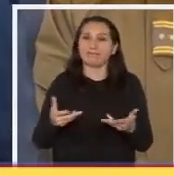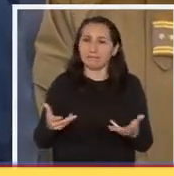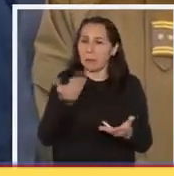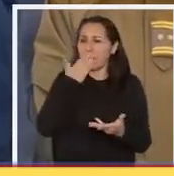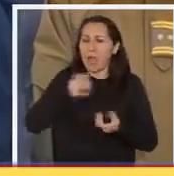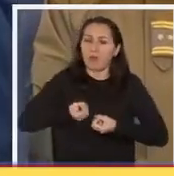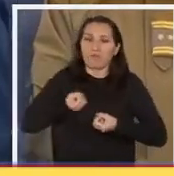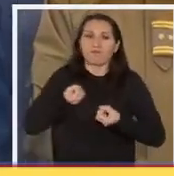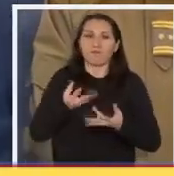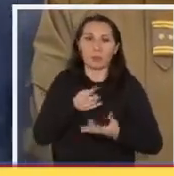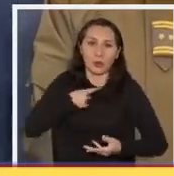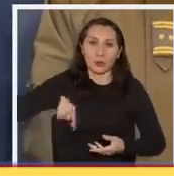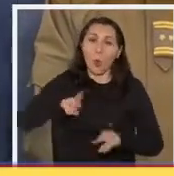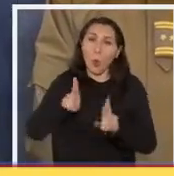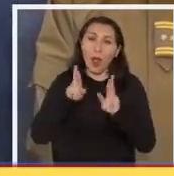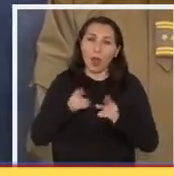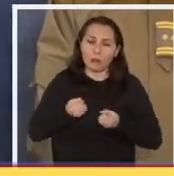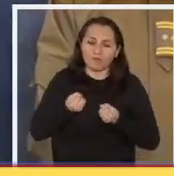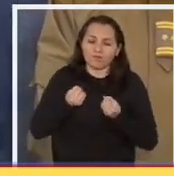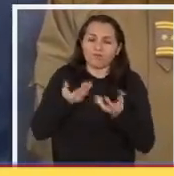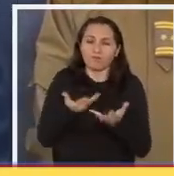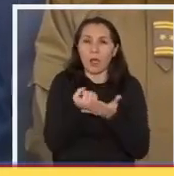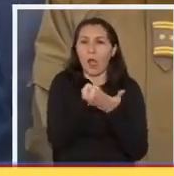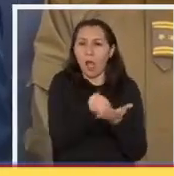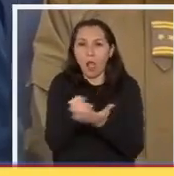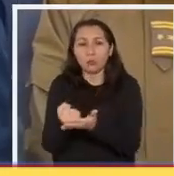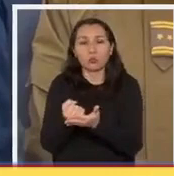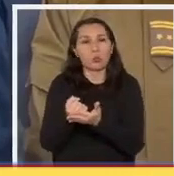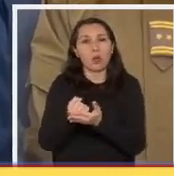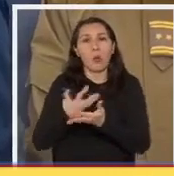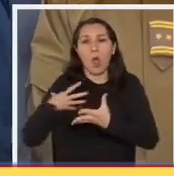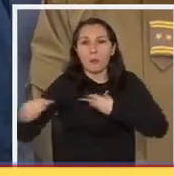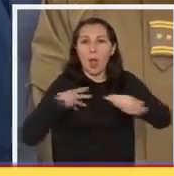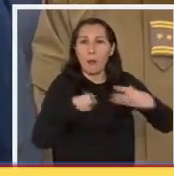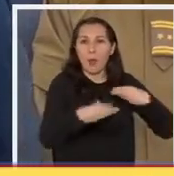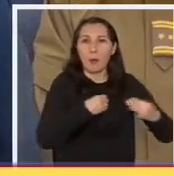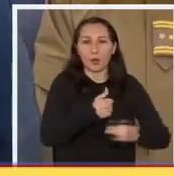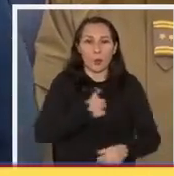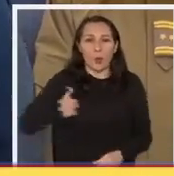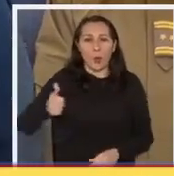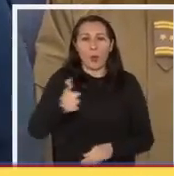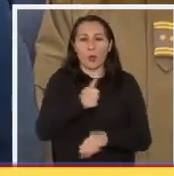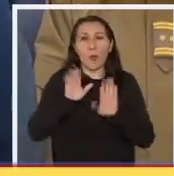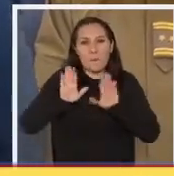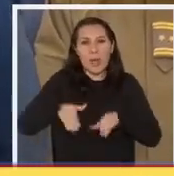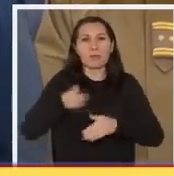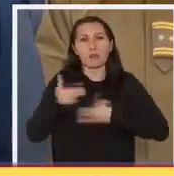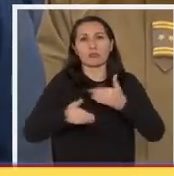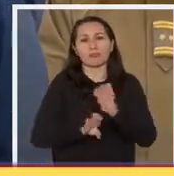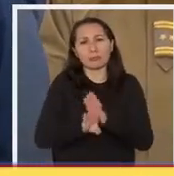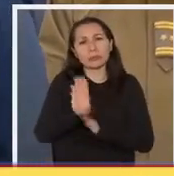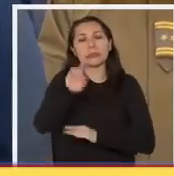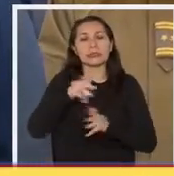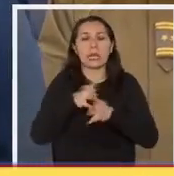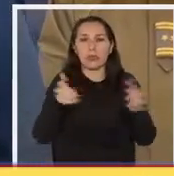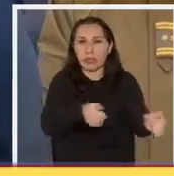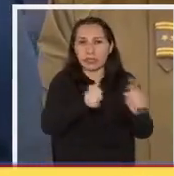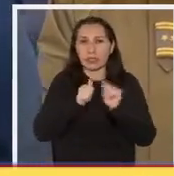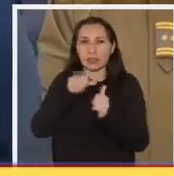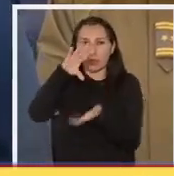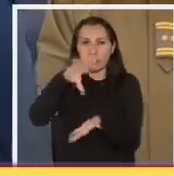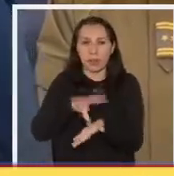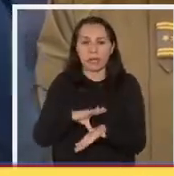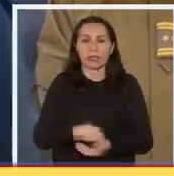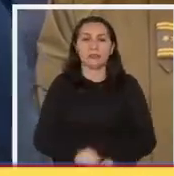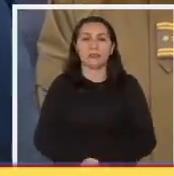Saca lo mejor de nosotros y ojalá ese espíritu de colaboración sea contagioso, nos contagie a todos para sacar adelante los tremendos desafíos que tenemos como